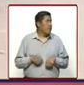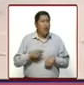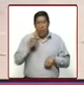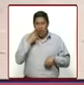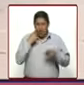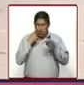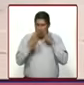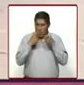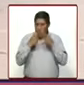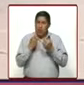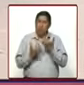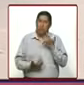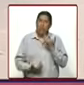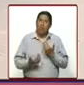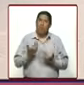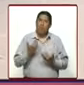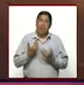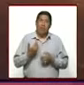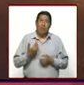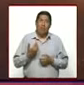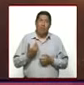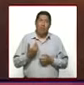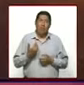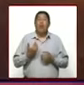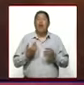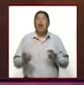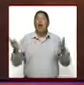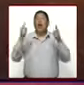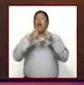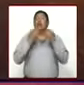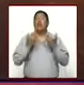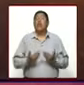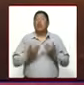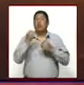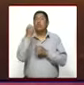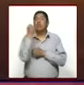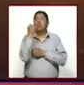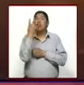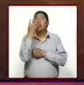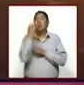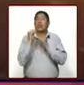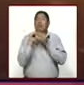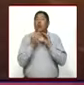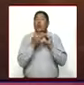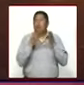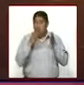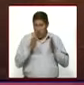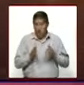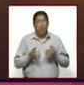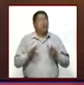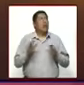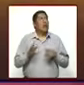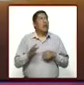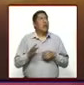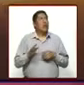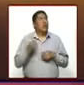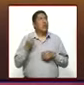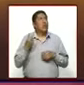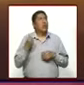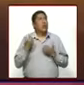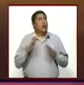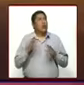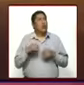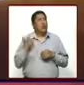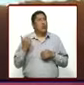controlar o meter el fuego dentro de nuestro municipio. Hasta el momento son 14 comunidades, ¿no? Teníamos 12 y ahorita se están